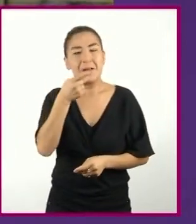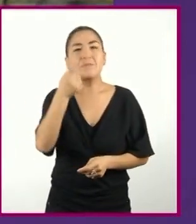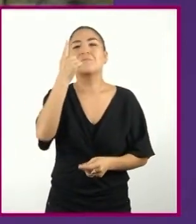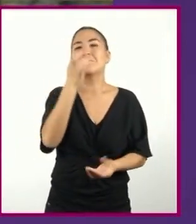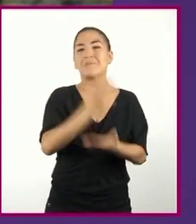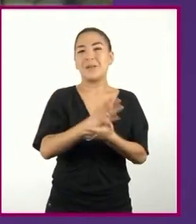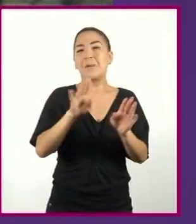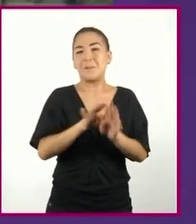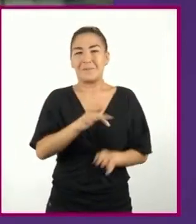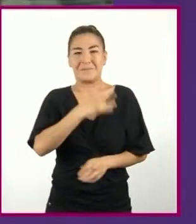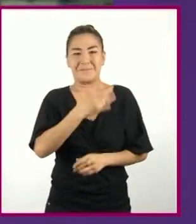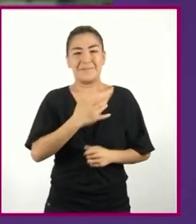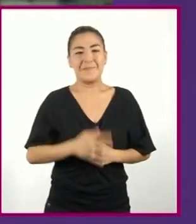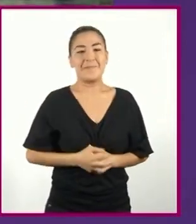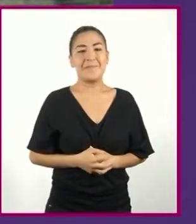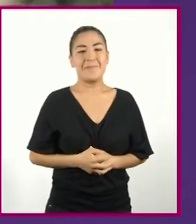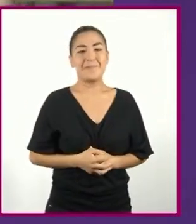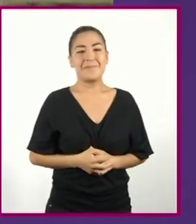concientiza.